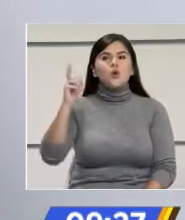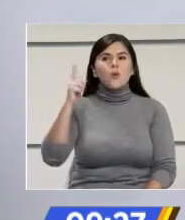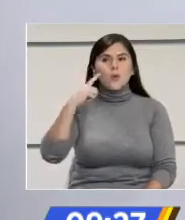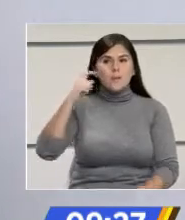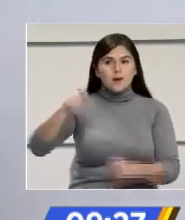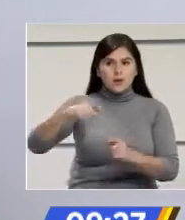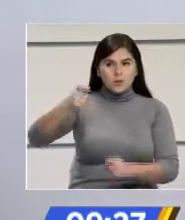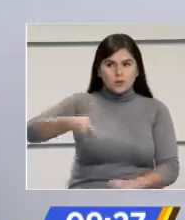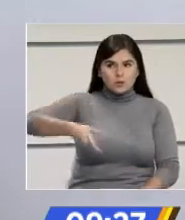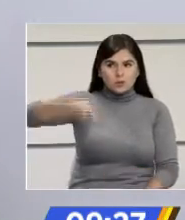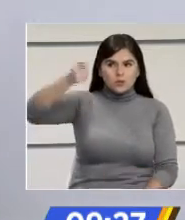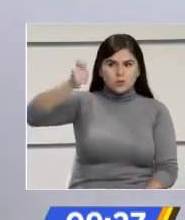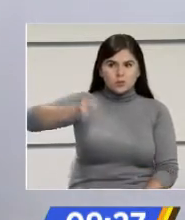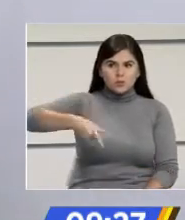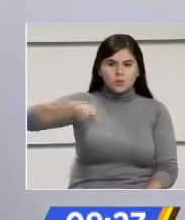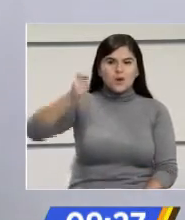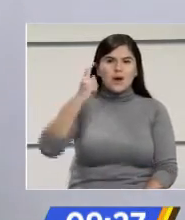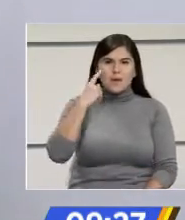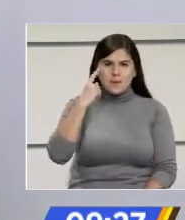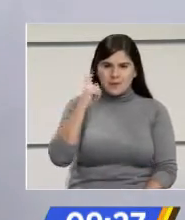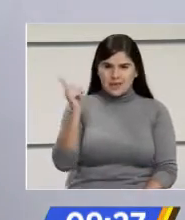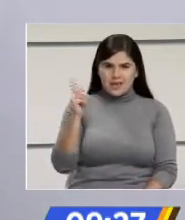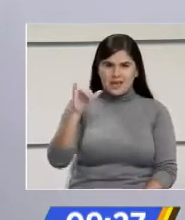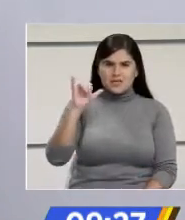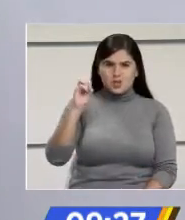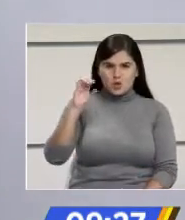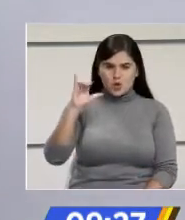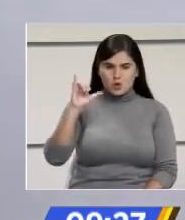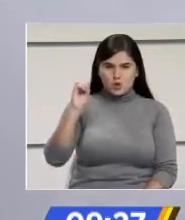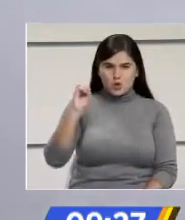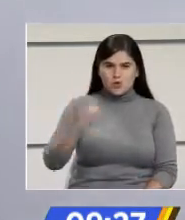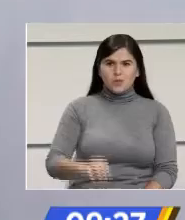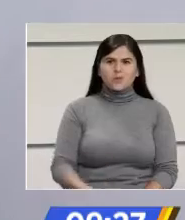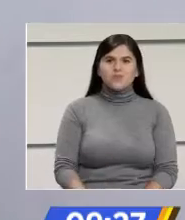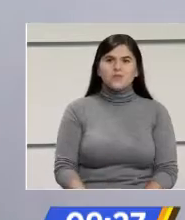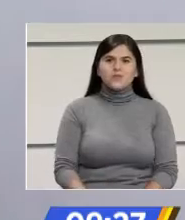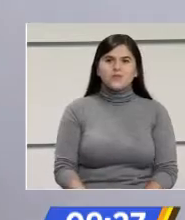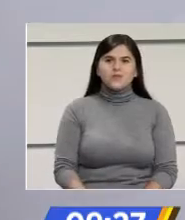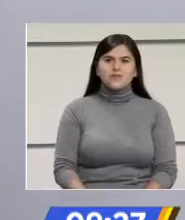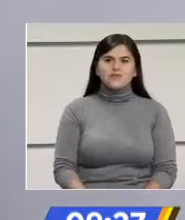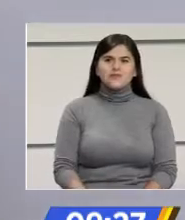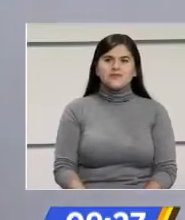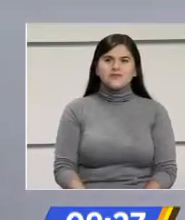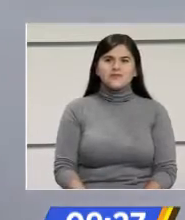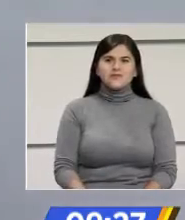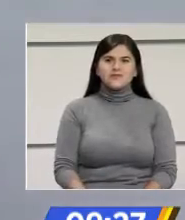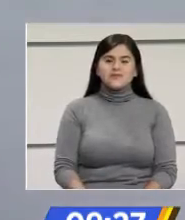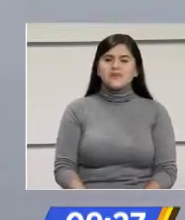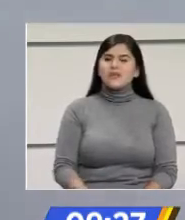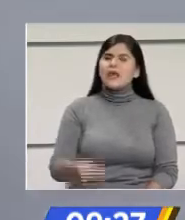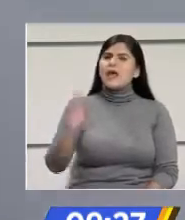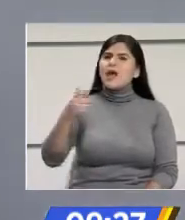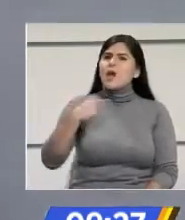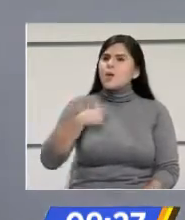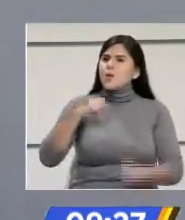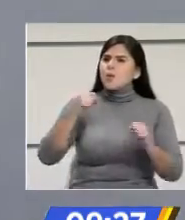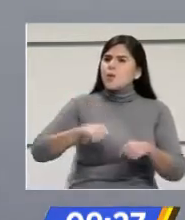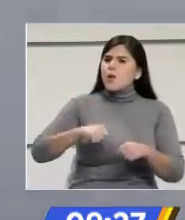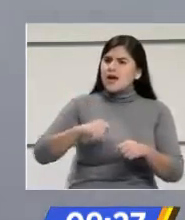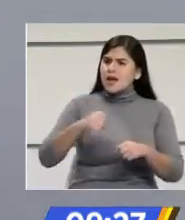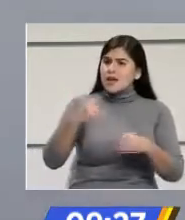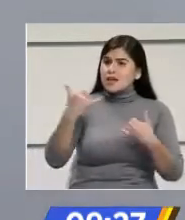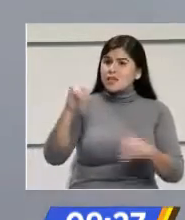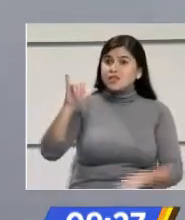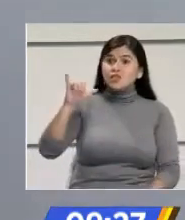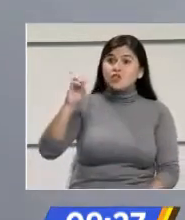con el yoyo, que se hacía el trapecio, que se hacía la estrella. Más, tal vez nos pueden poner ahí. Dígame una cosa, quien está con el yoyo puede hacer alguna una